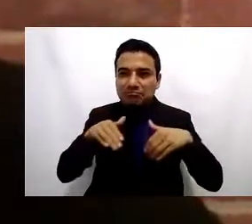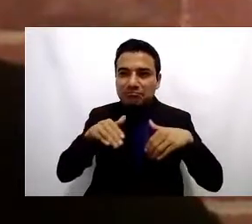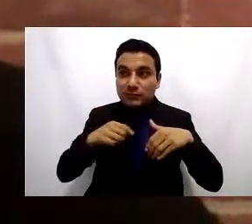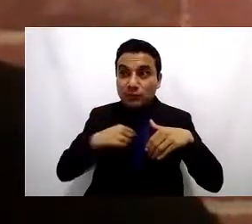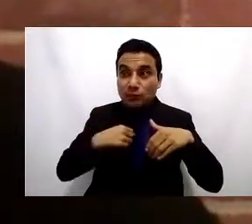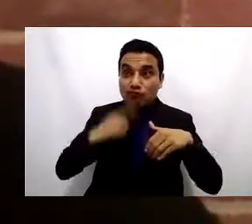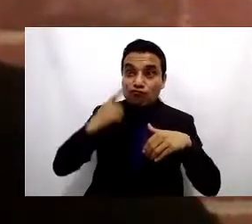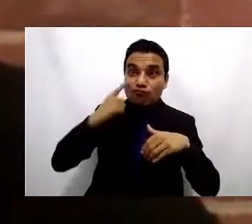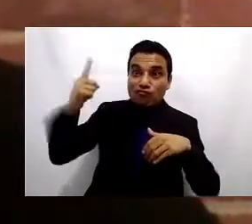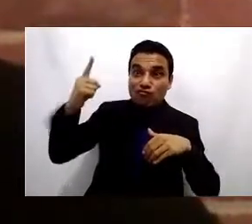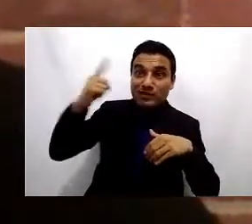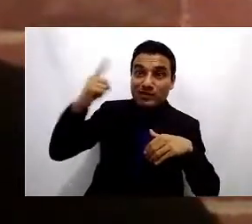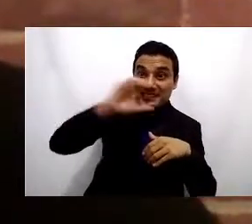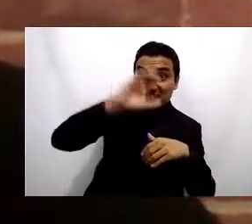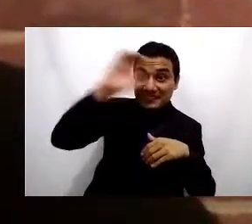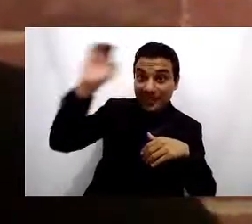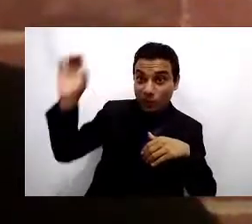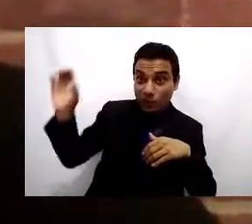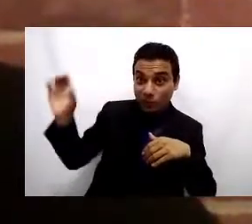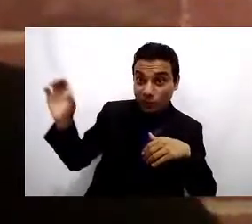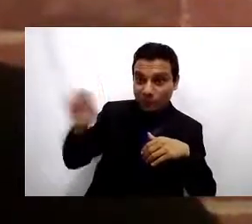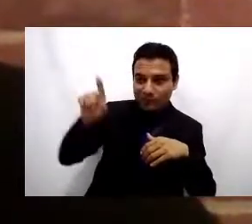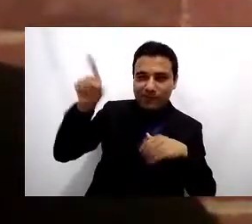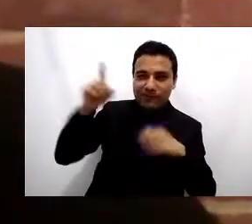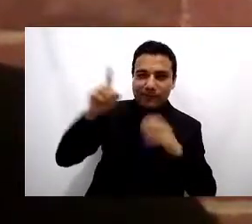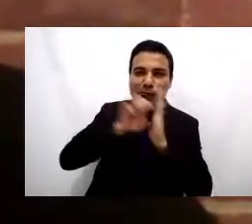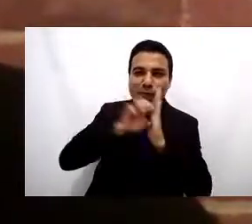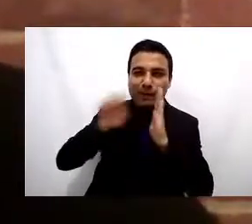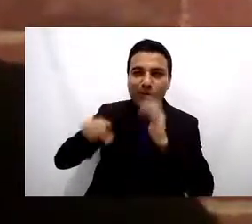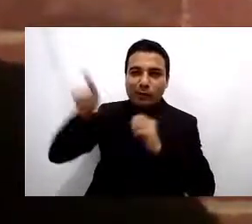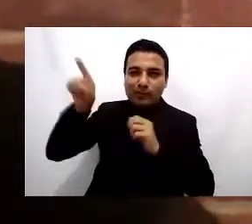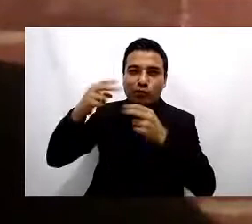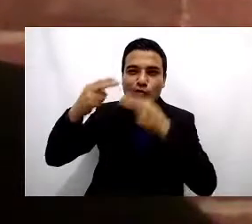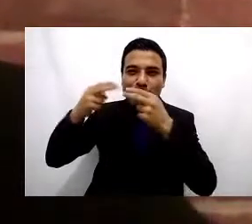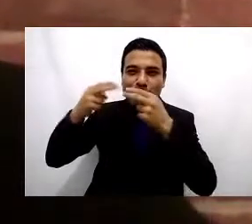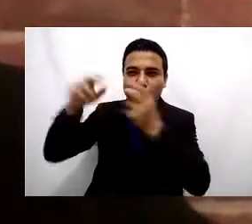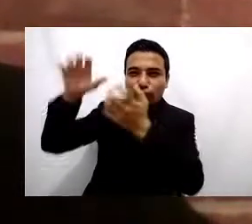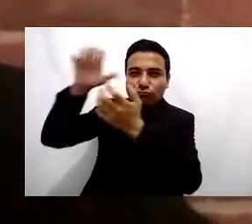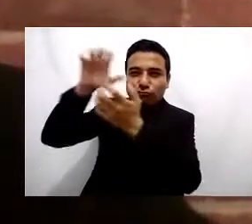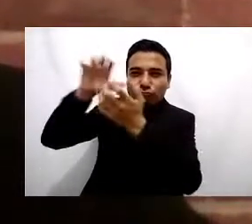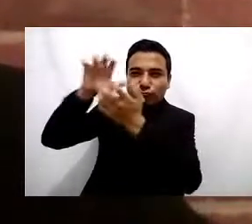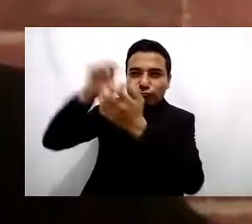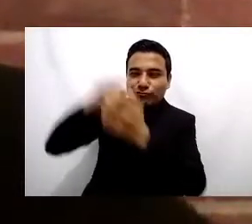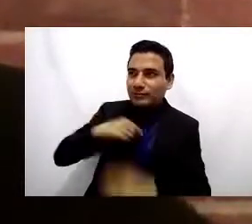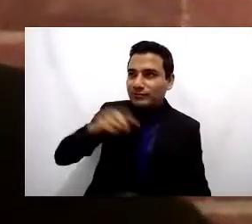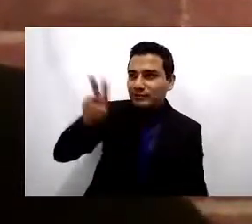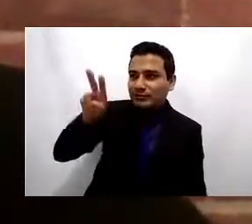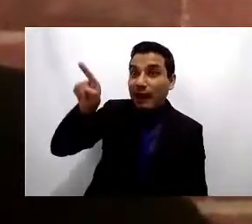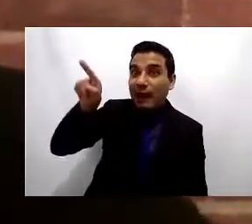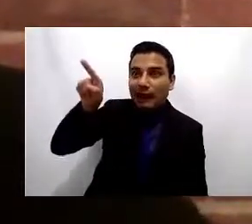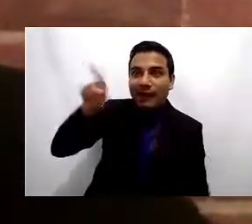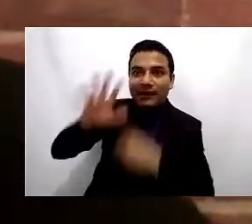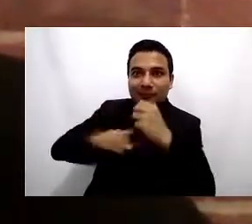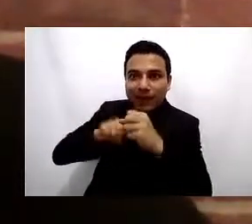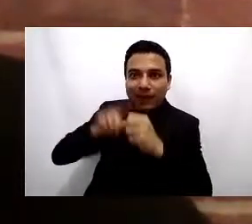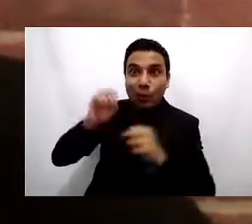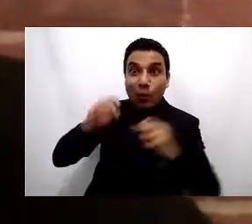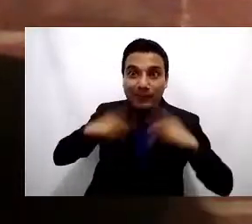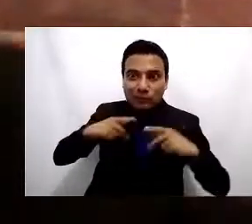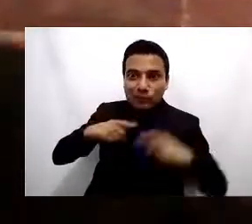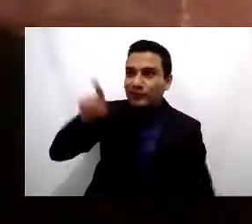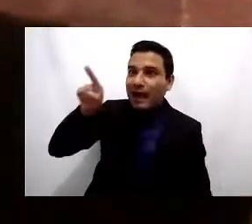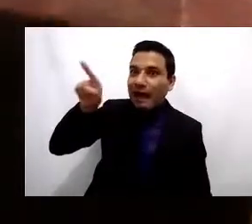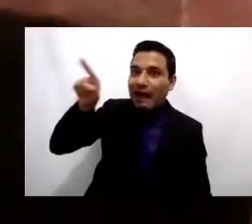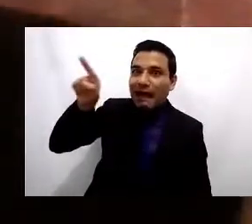miramos al cielo y vemos en el cielo, por ejemplo, una nube, y en esa nube vemos una figura, vemos una forma. Cuando